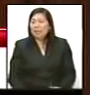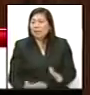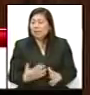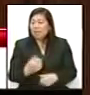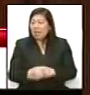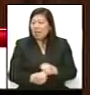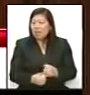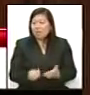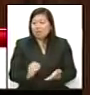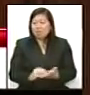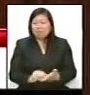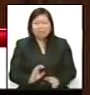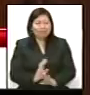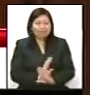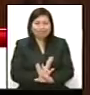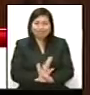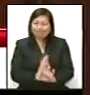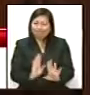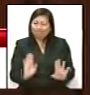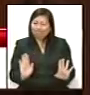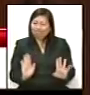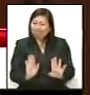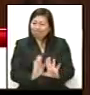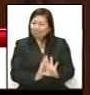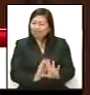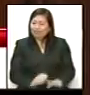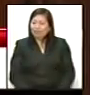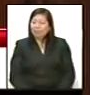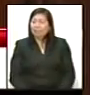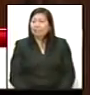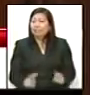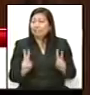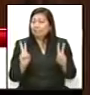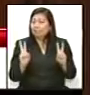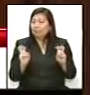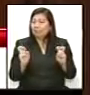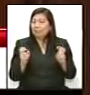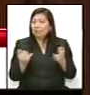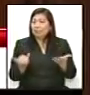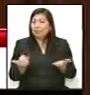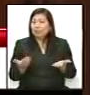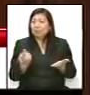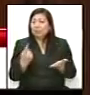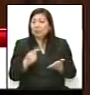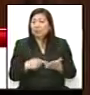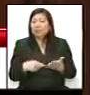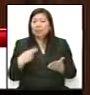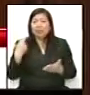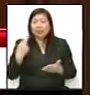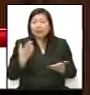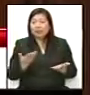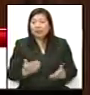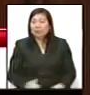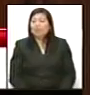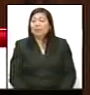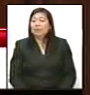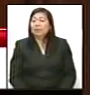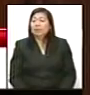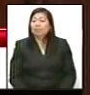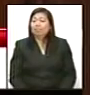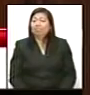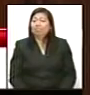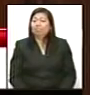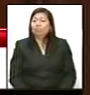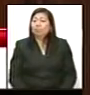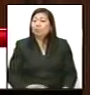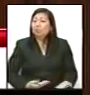más. Creo que este es el tema de fondo y por esa razón creo que este acto tiene